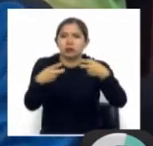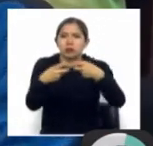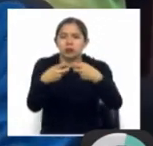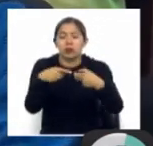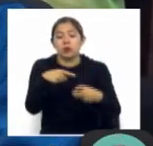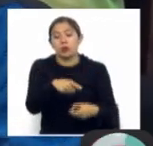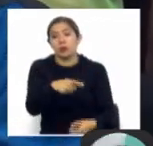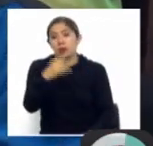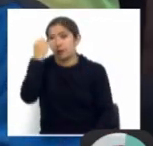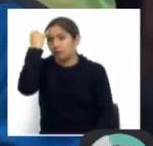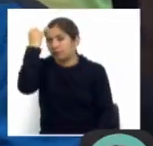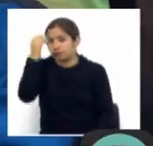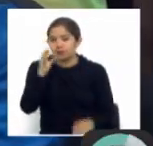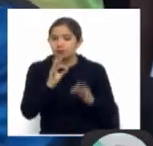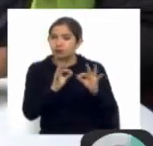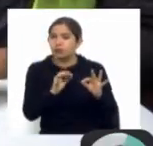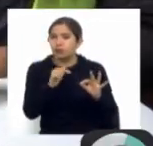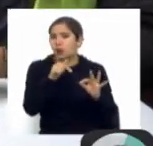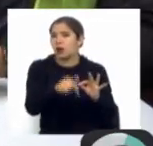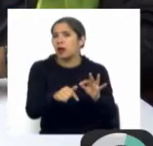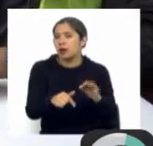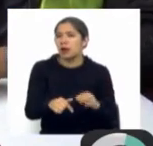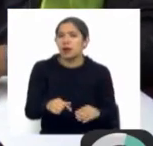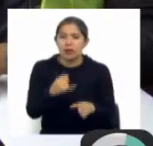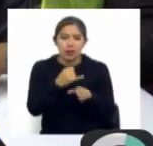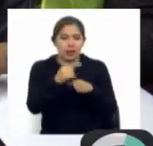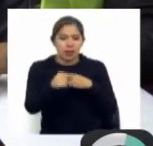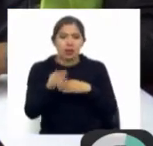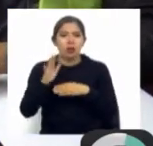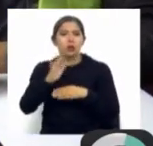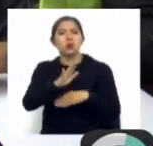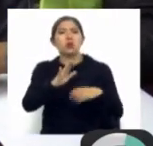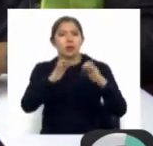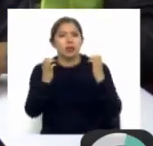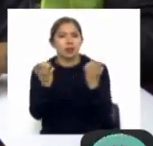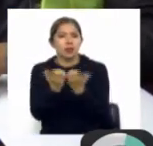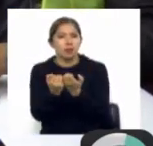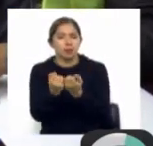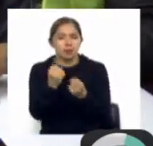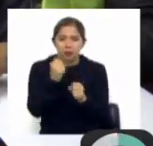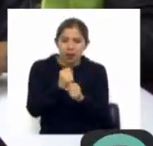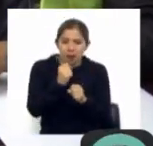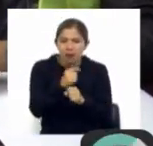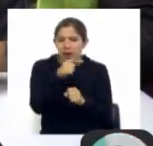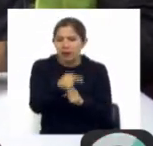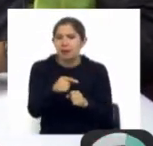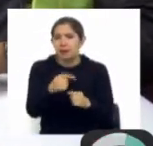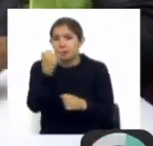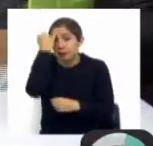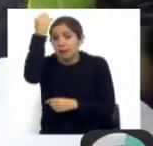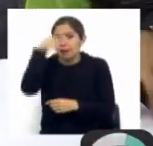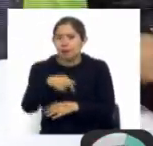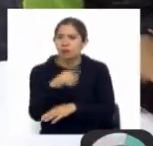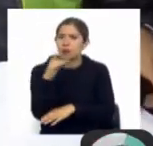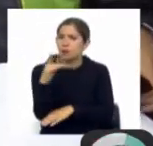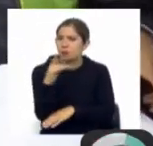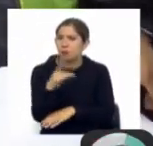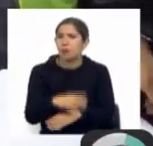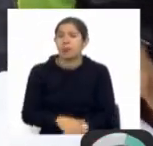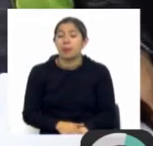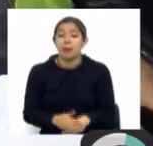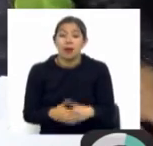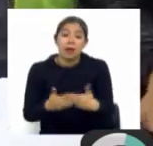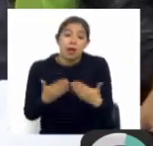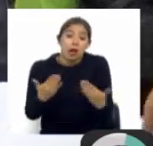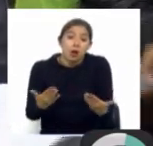es la iniciativa y el mérito del ingeniero y su equipo para llevar adelante ese emprendimiento en Bolivia. Y la